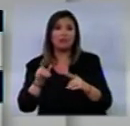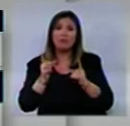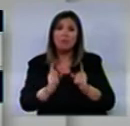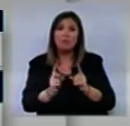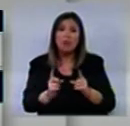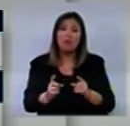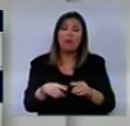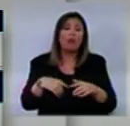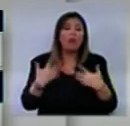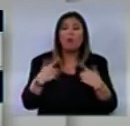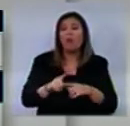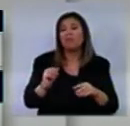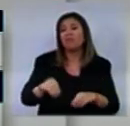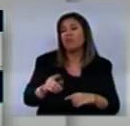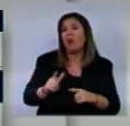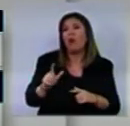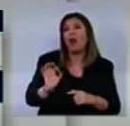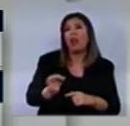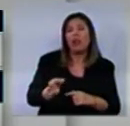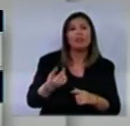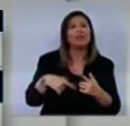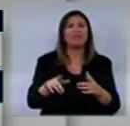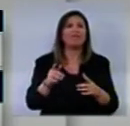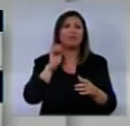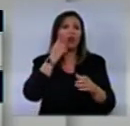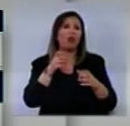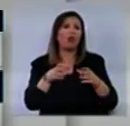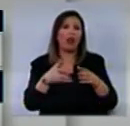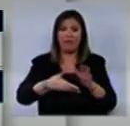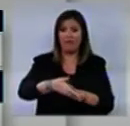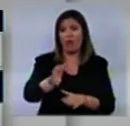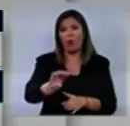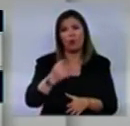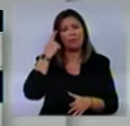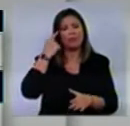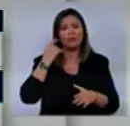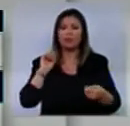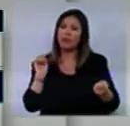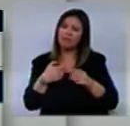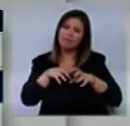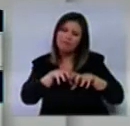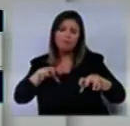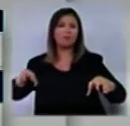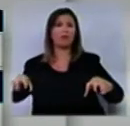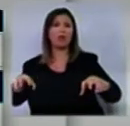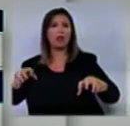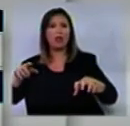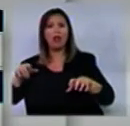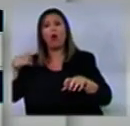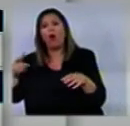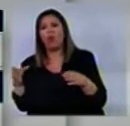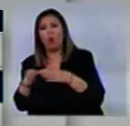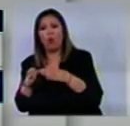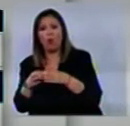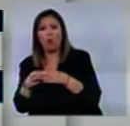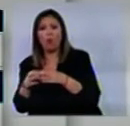situación como estaba de no ser que bueno se acerca octubre y él entendía que tenía que jugar en conformar o contribuir